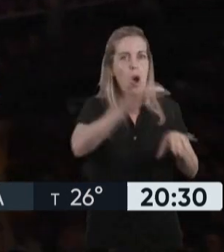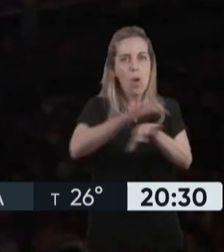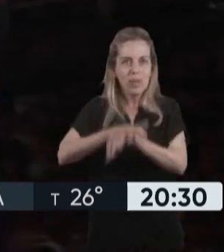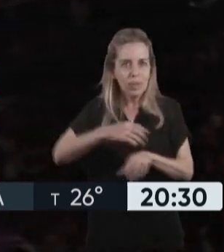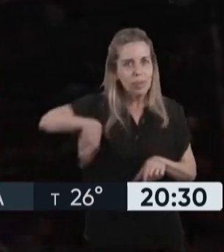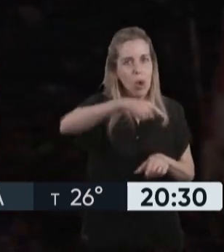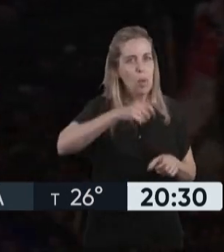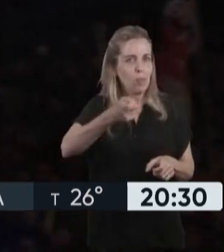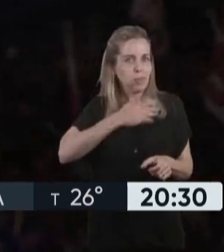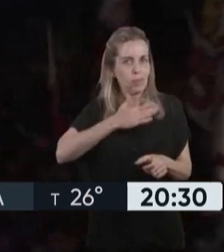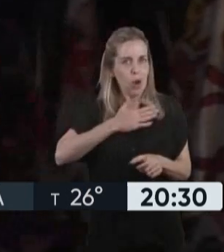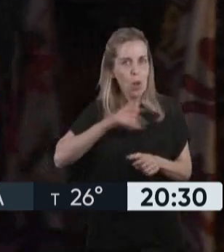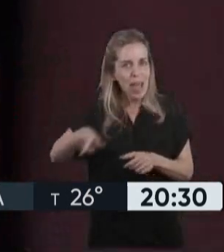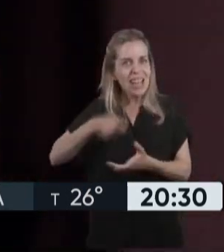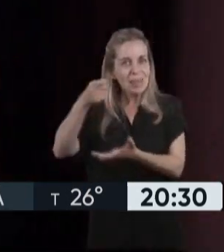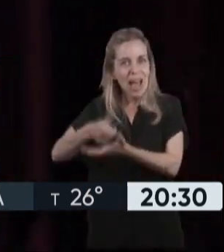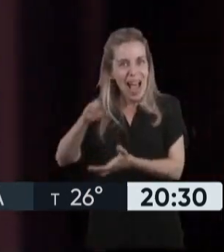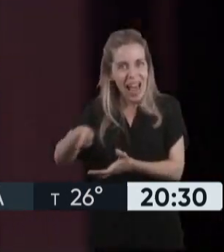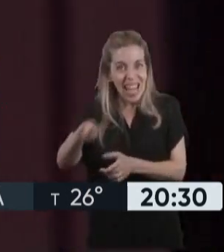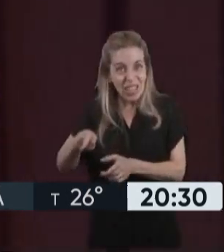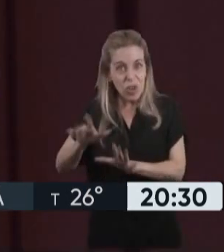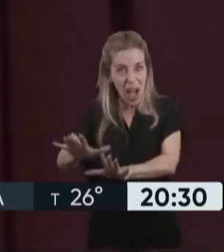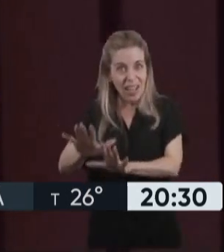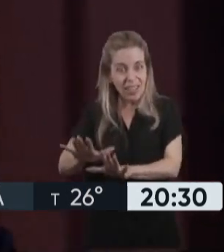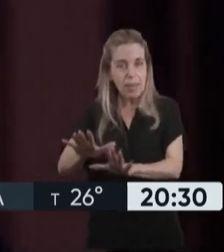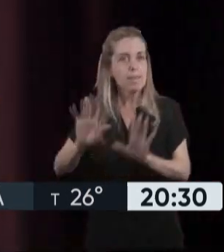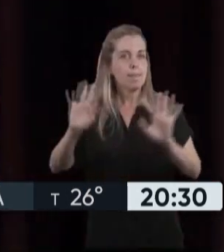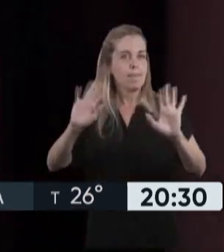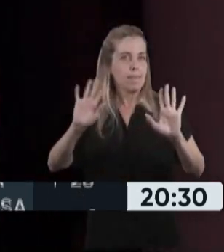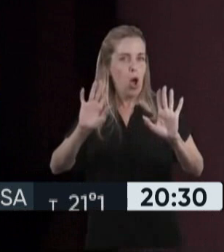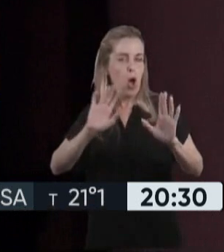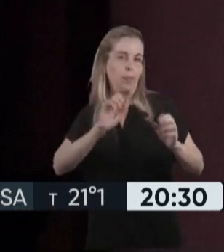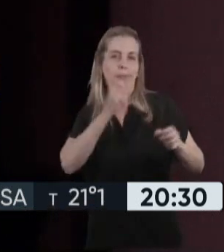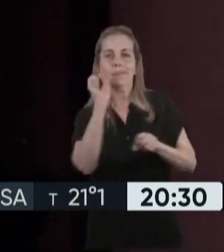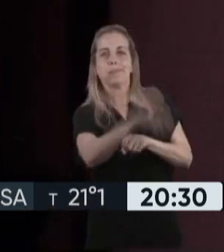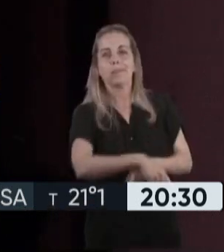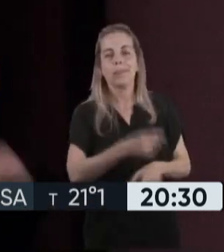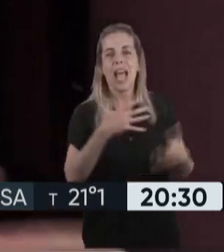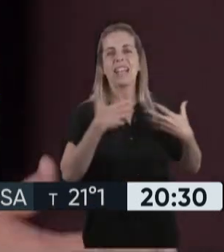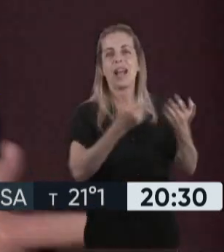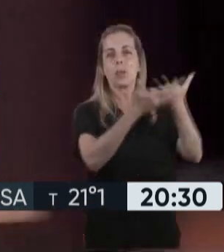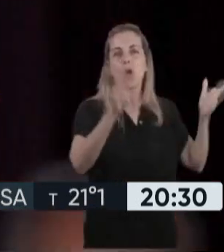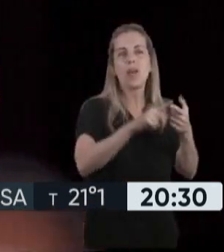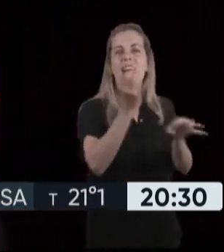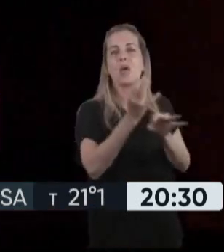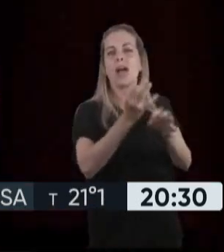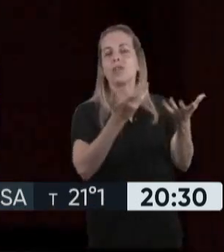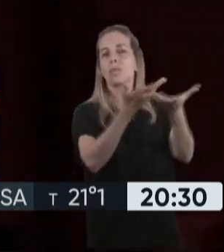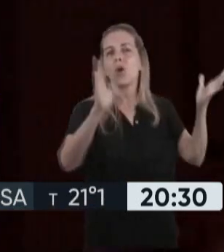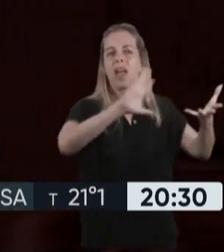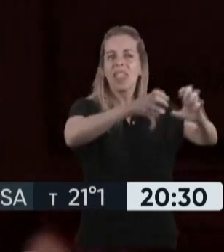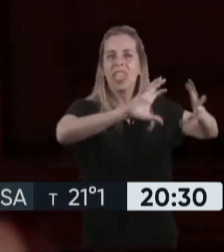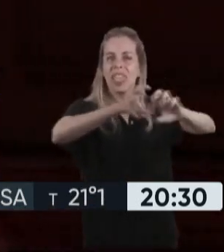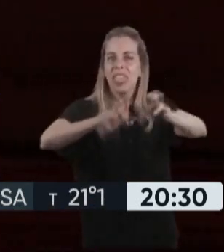como propias, eso no va a ser a costa de la salud pública, de la educación pública,